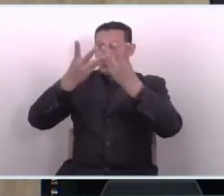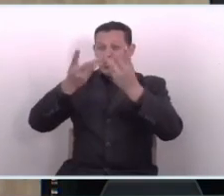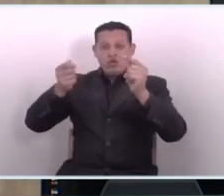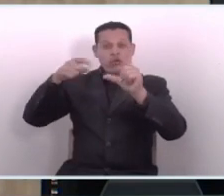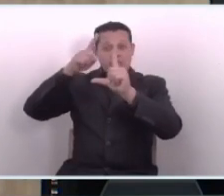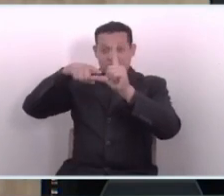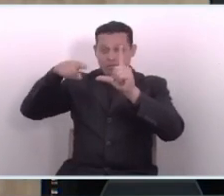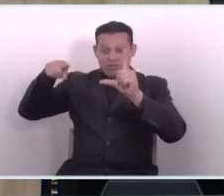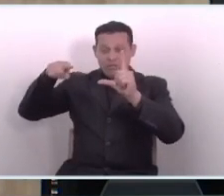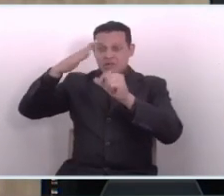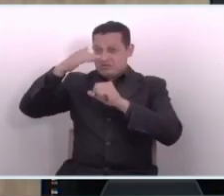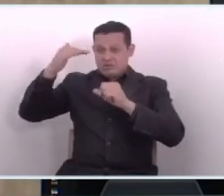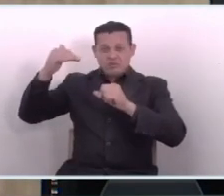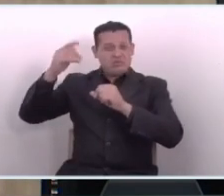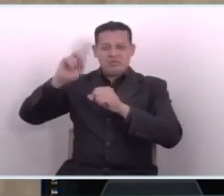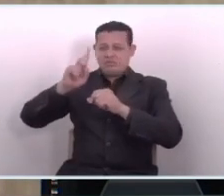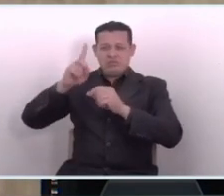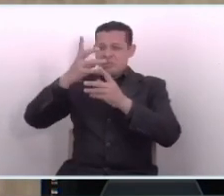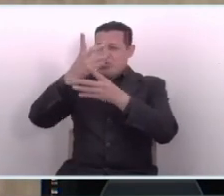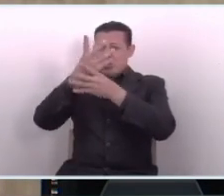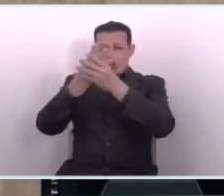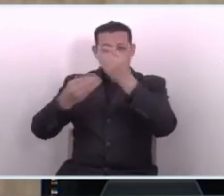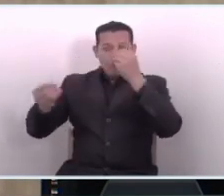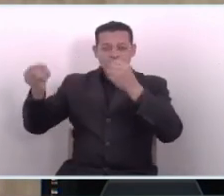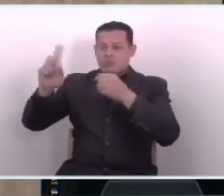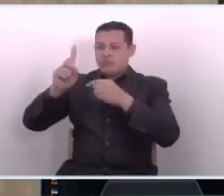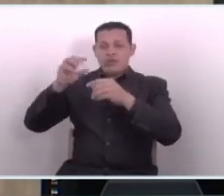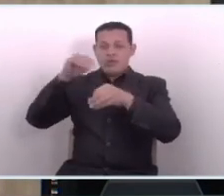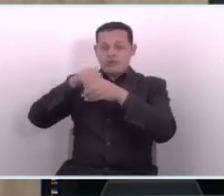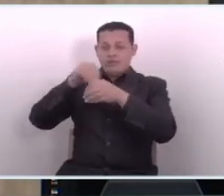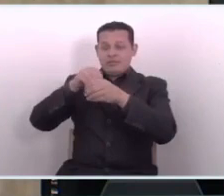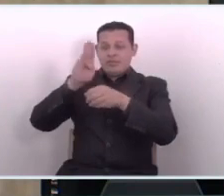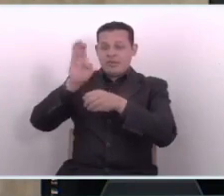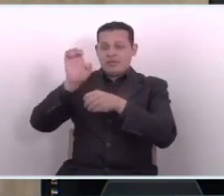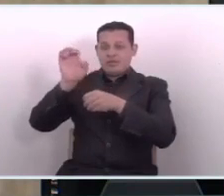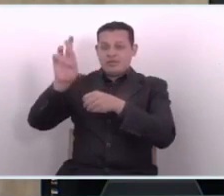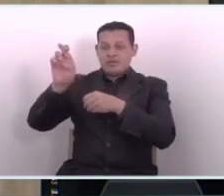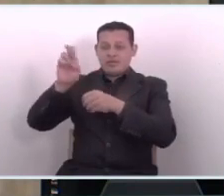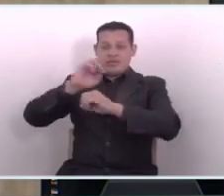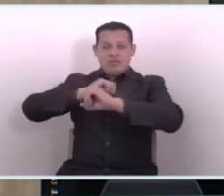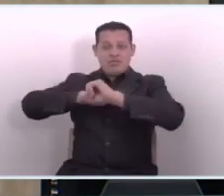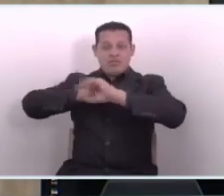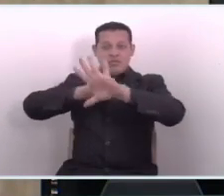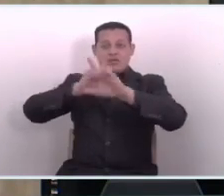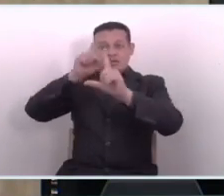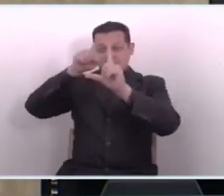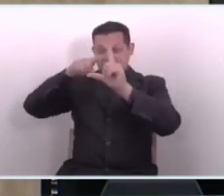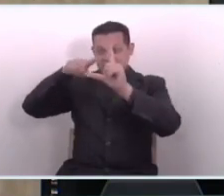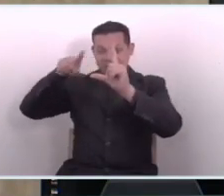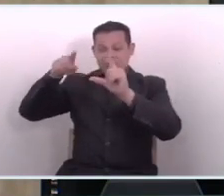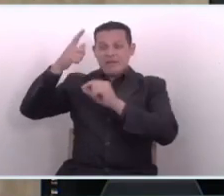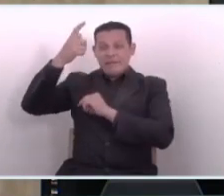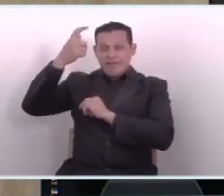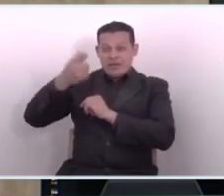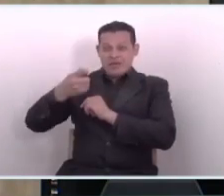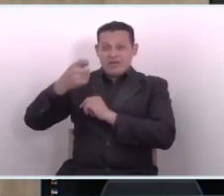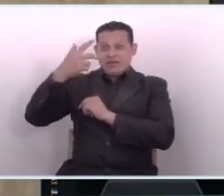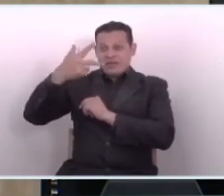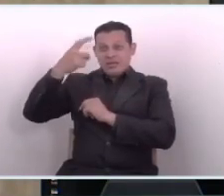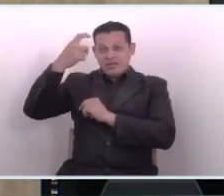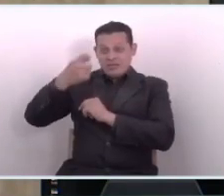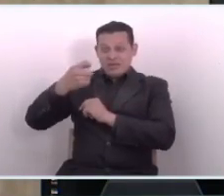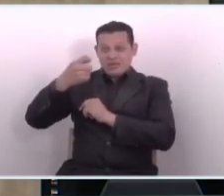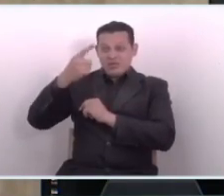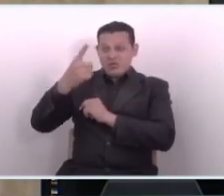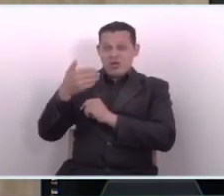las estadísticas nacionales. De hecho, el Banco Central de Reserva publica las estadísticas mensuales, trimestrales